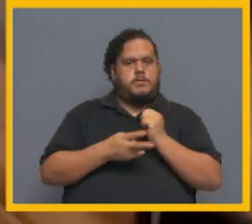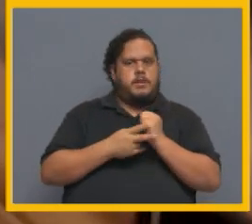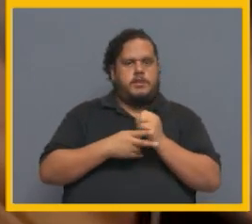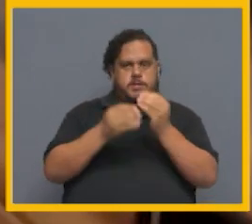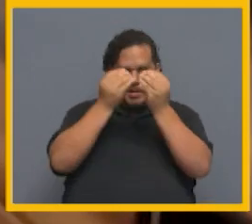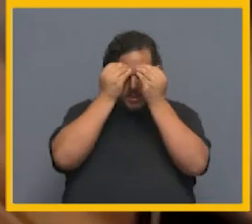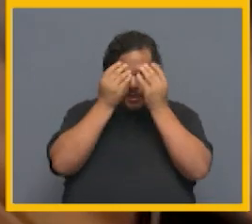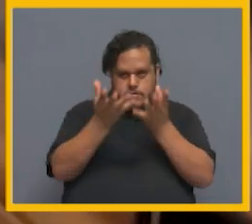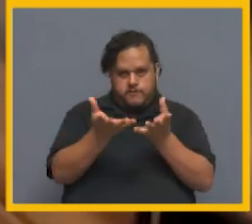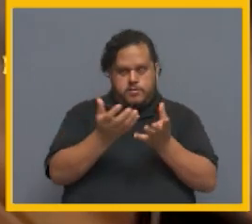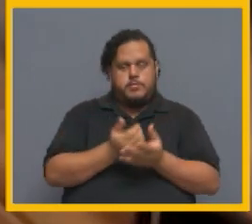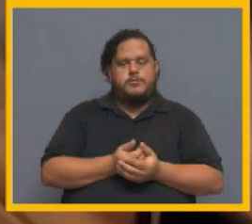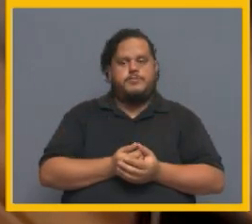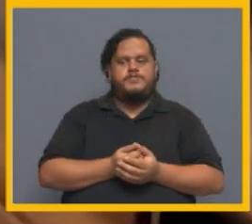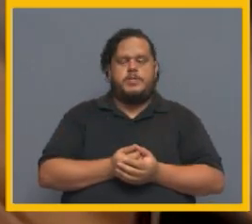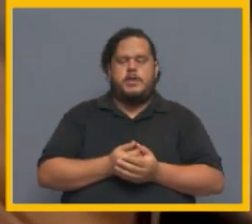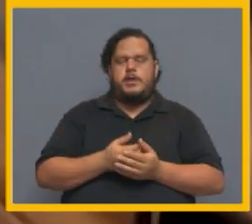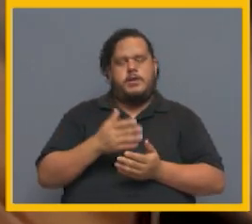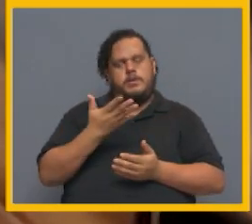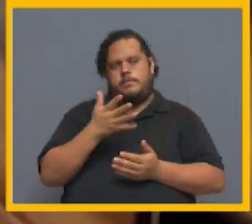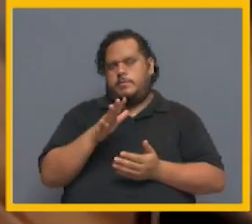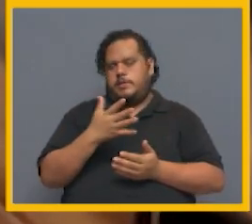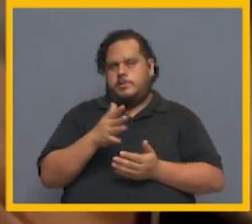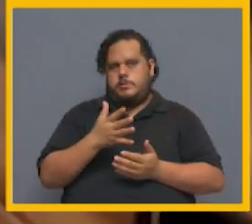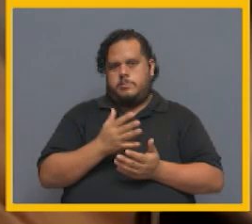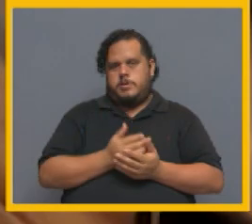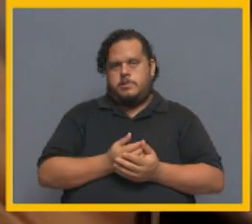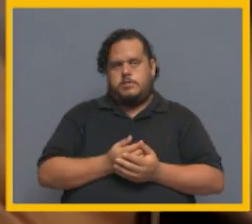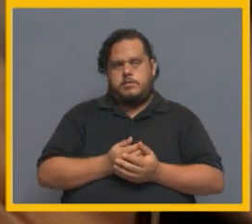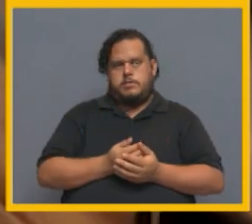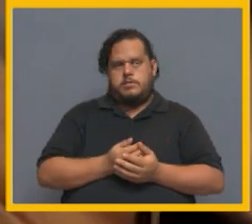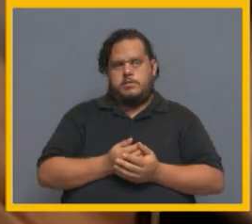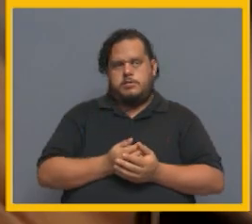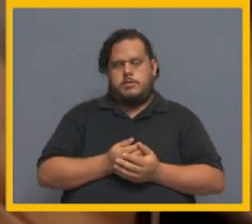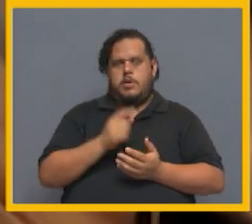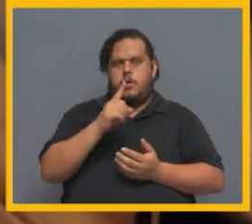informó, hace más o menos